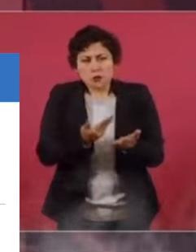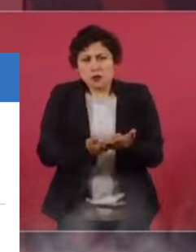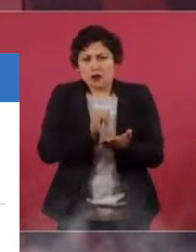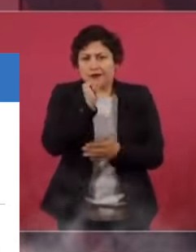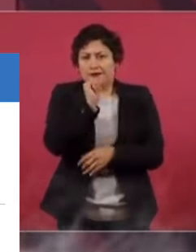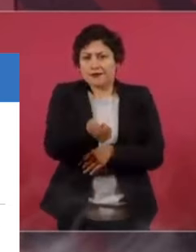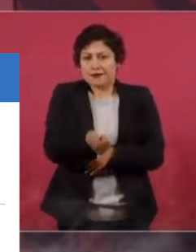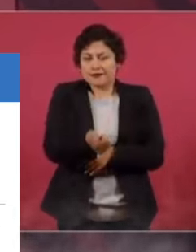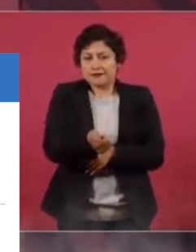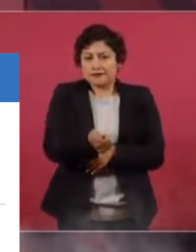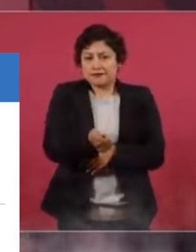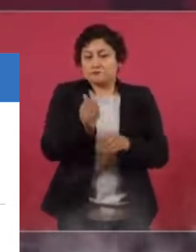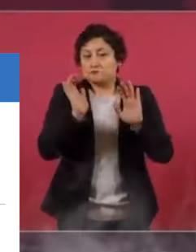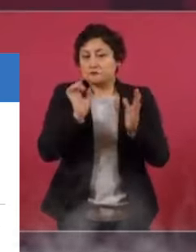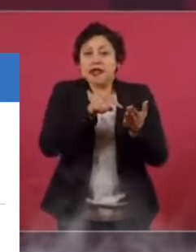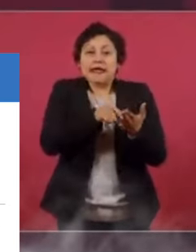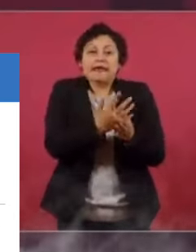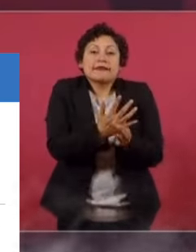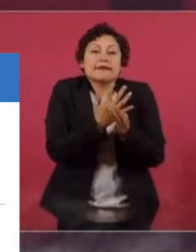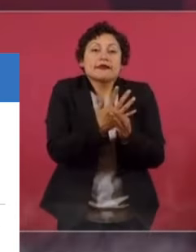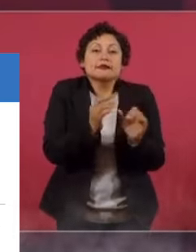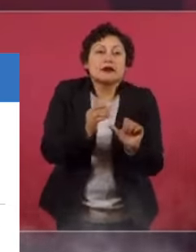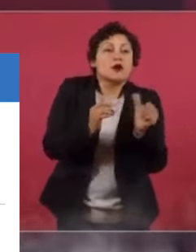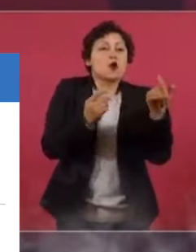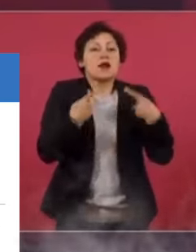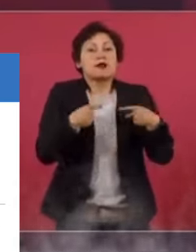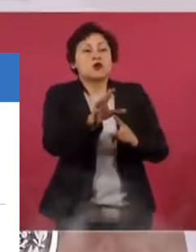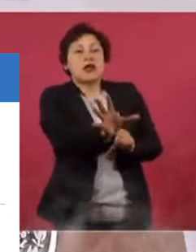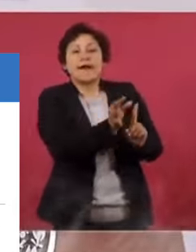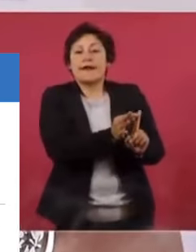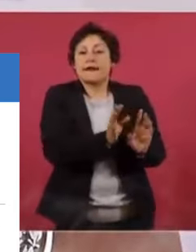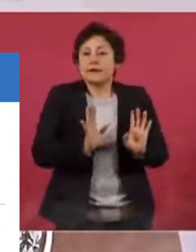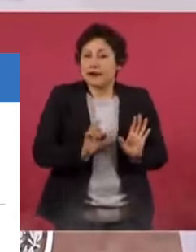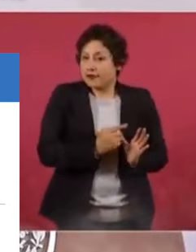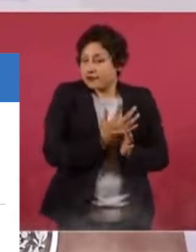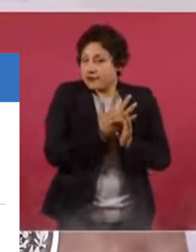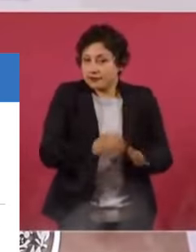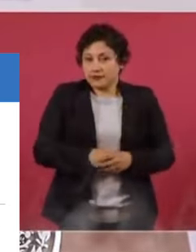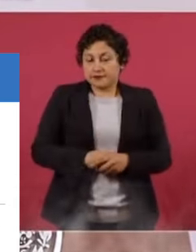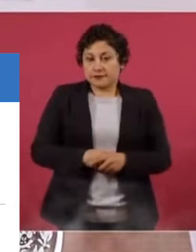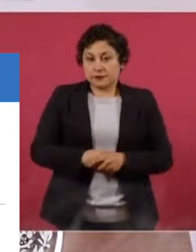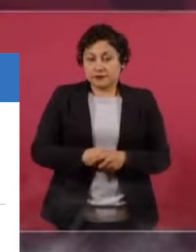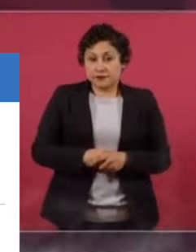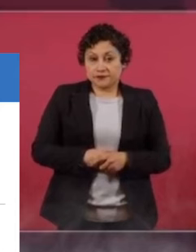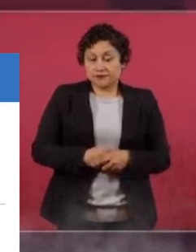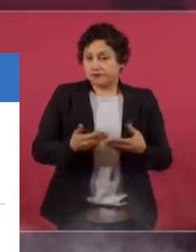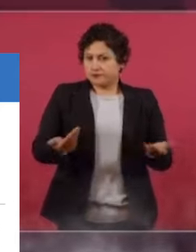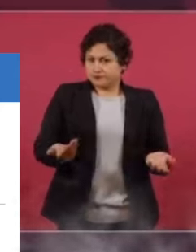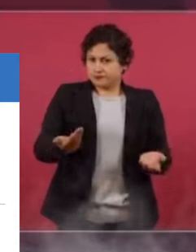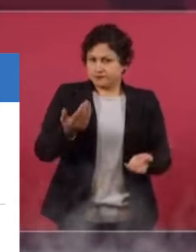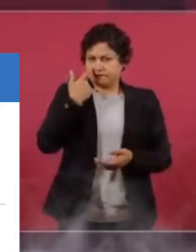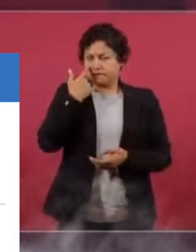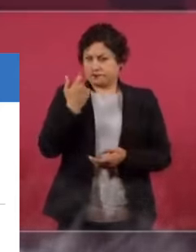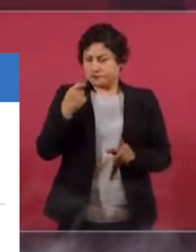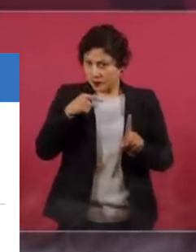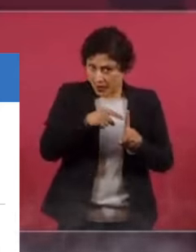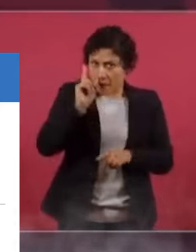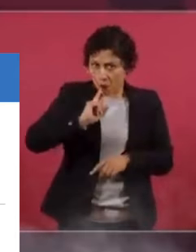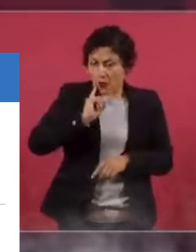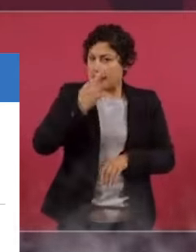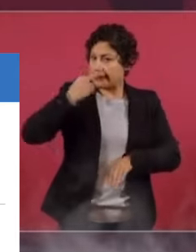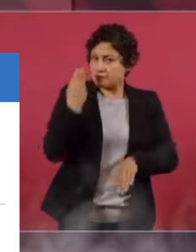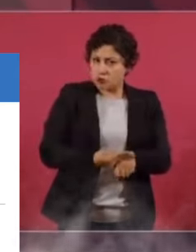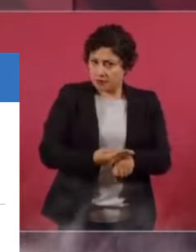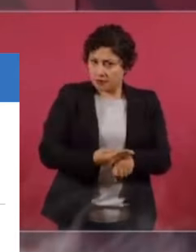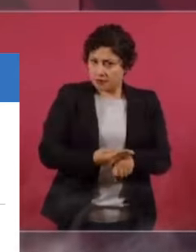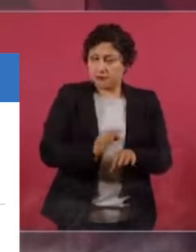referencia a un informante. Si ella fuese una mujer responsable, porque esto no